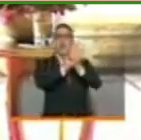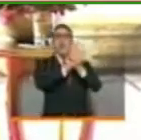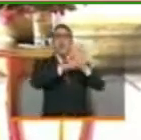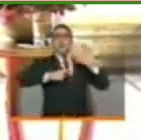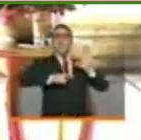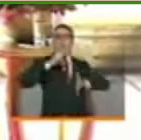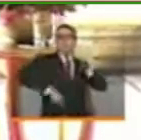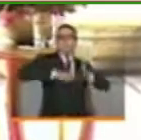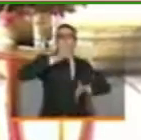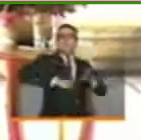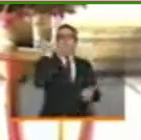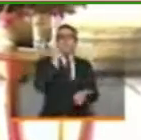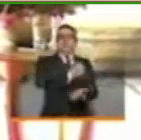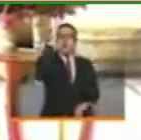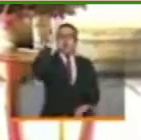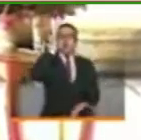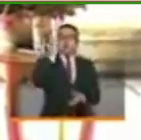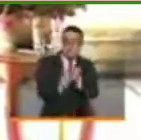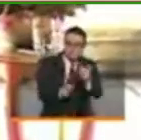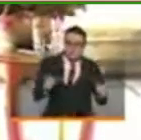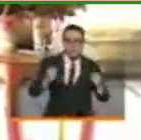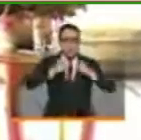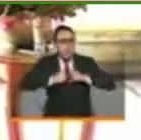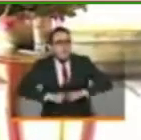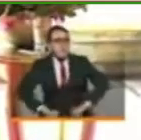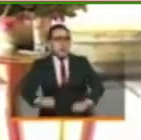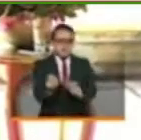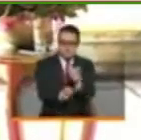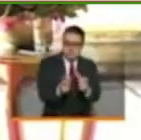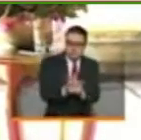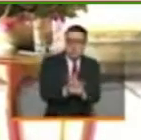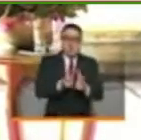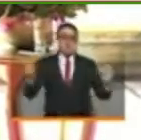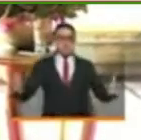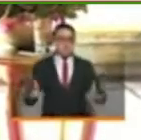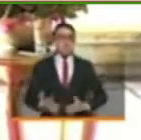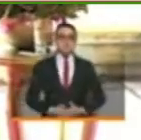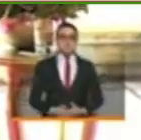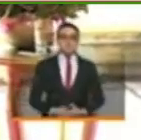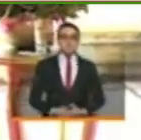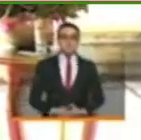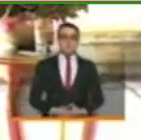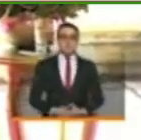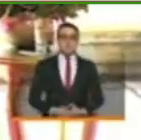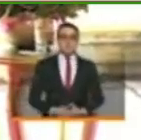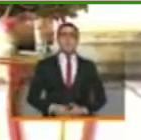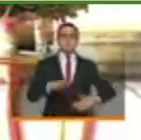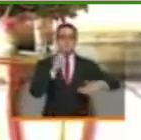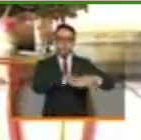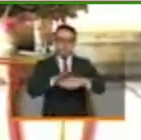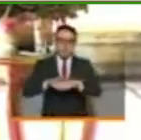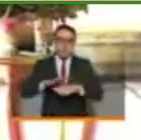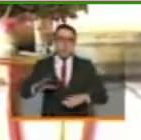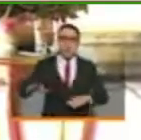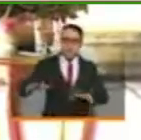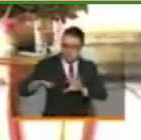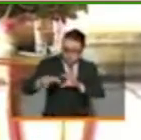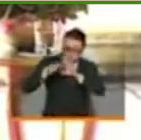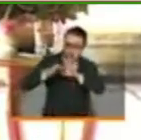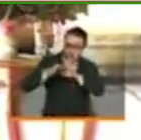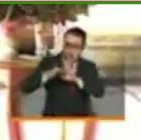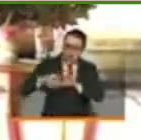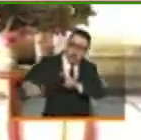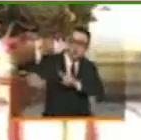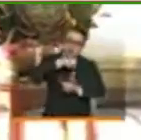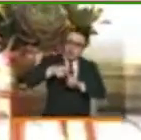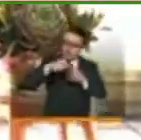del esfuerzo de muchas personas, que muestra que son más las cosas que nos unen como